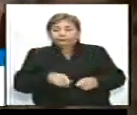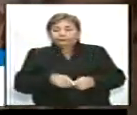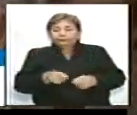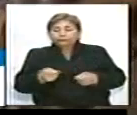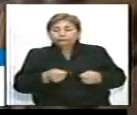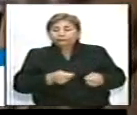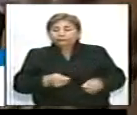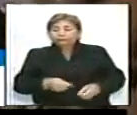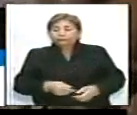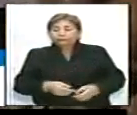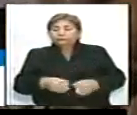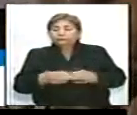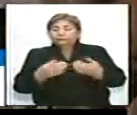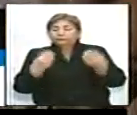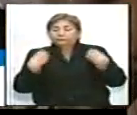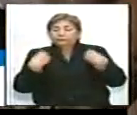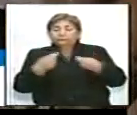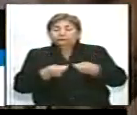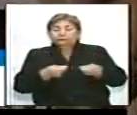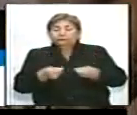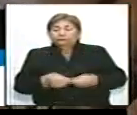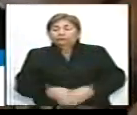que esta comisión que usted preside.